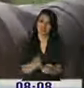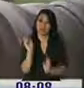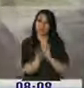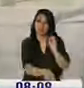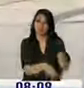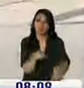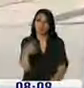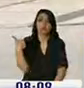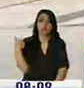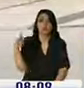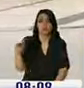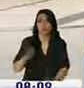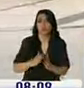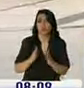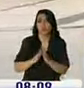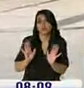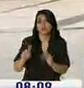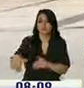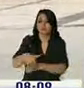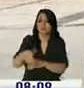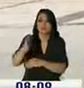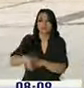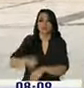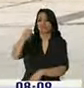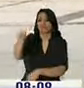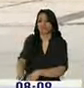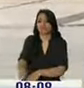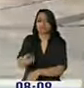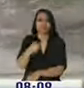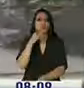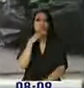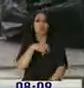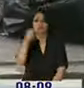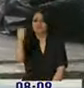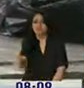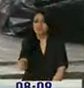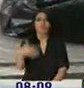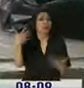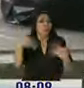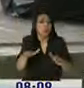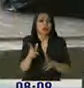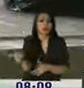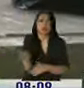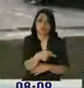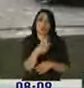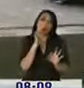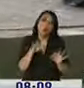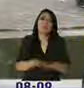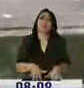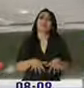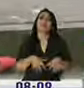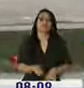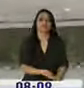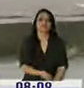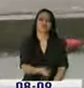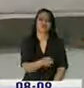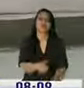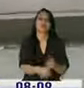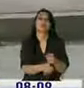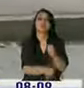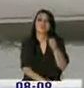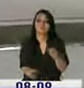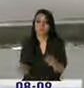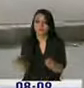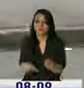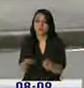basureros en las esquinas para que por favor pongan sus suciedades, sus botellas, lo que sea. Y si vienen con sus perros, traigan funditas para que